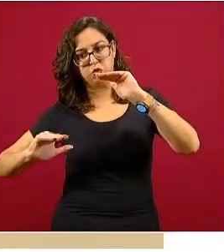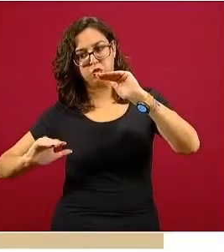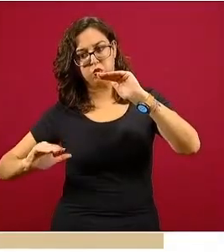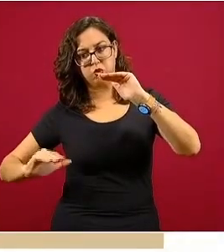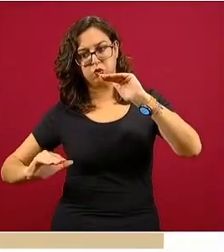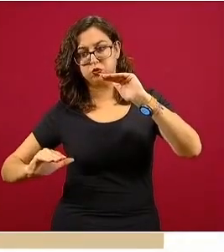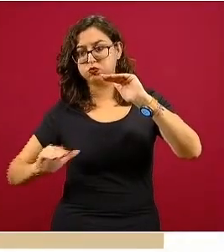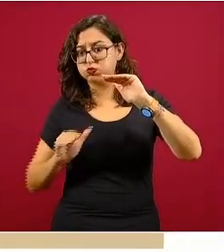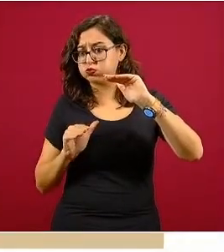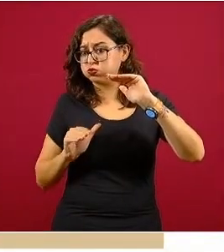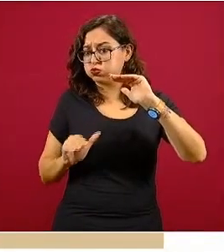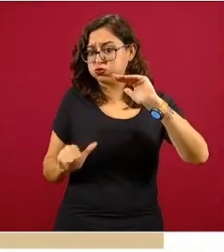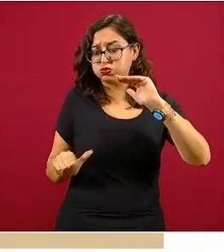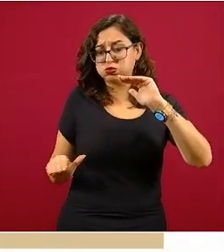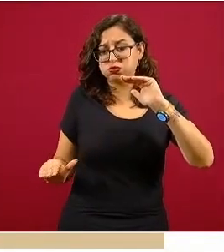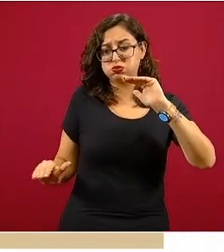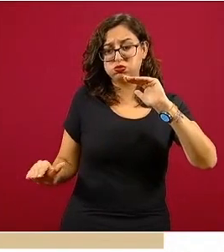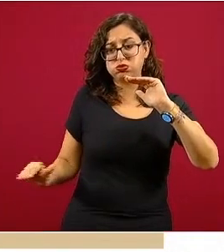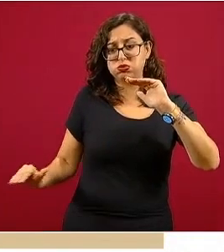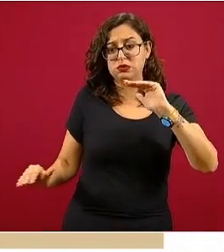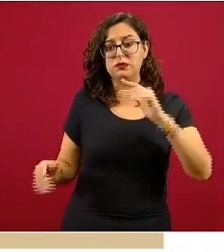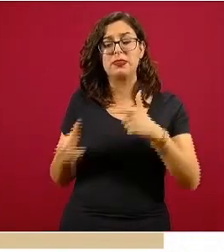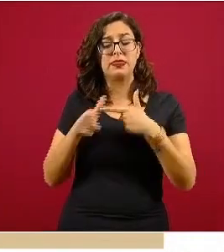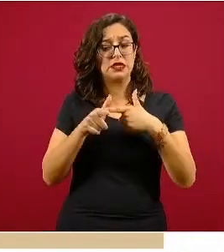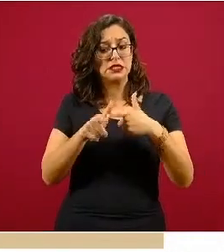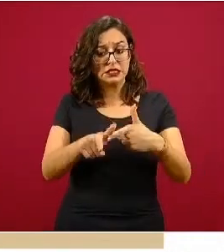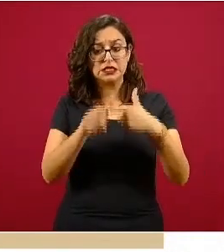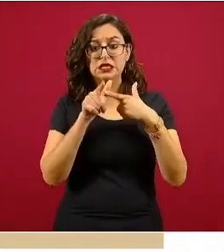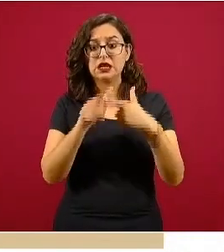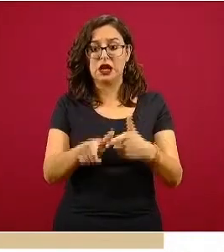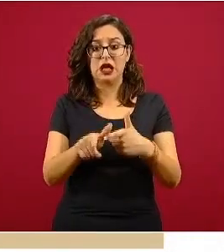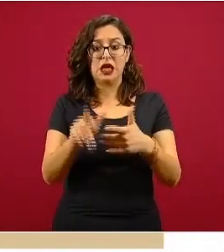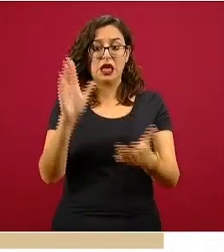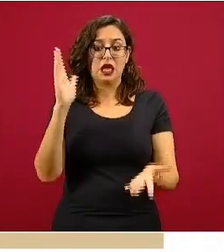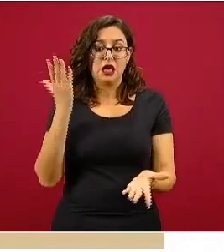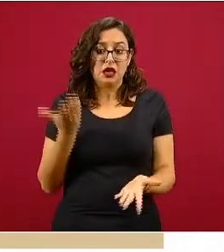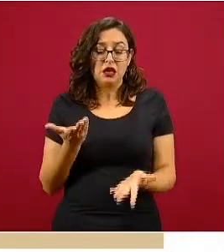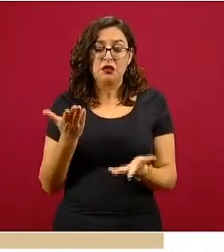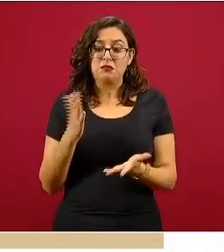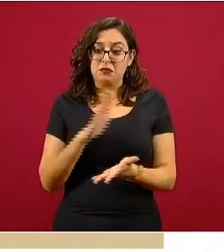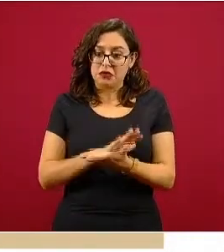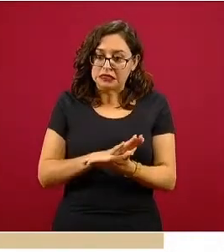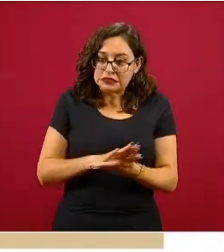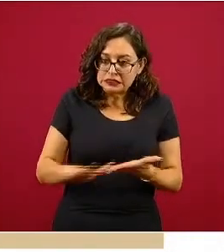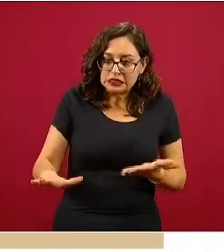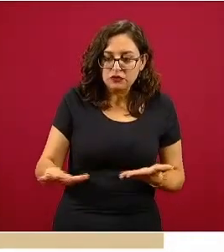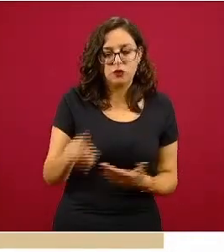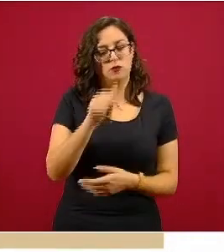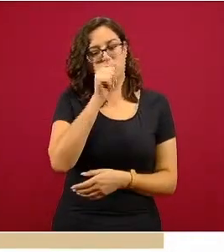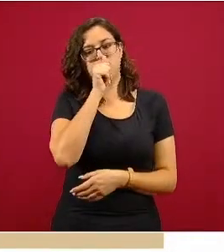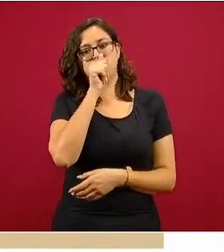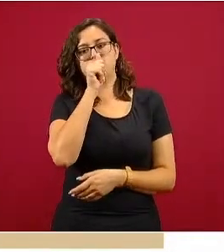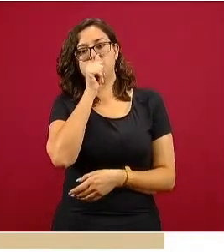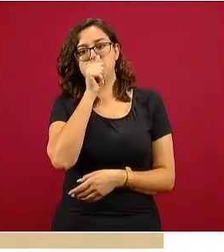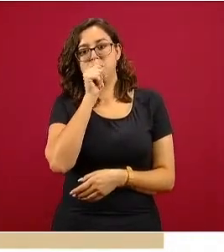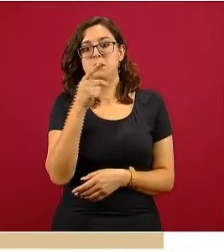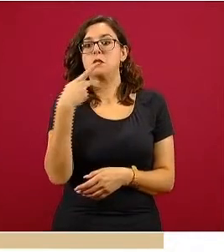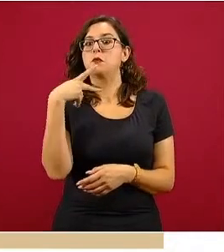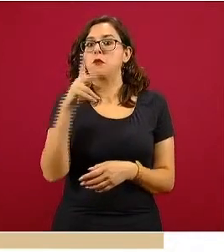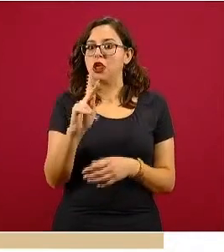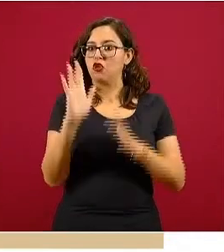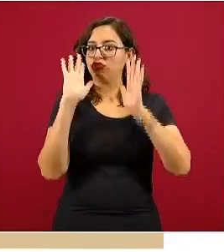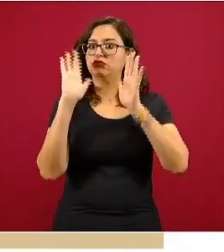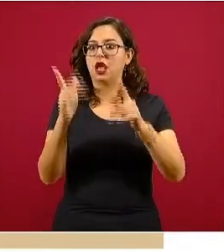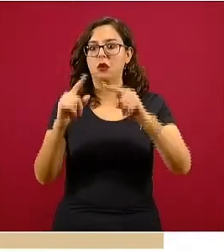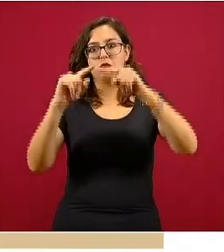descenso que prácticamente se ha mantenido, todavía no ha llegado al valle inicial, pero mantiene una tendencia bastante dirigida